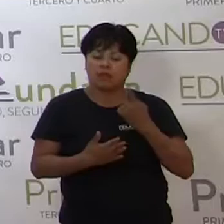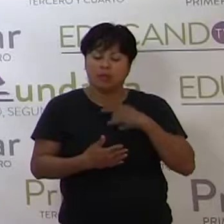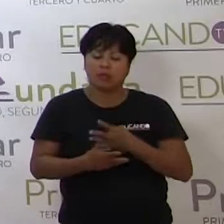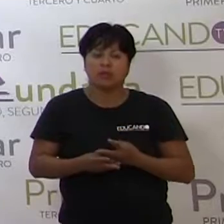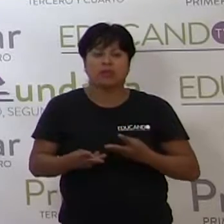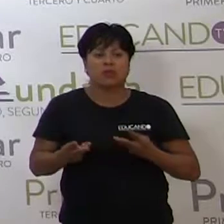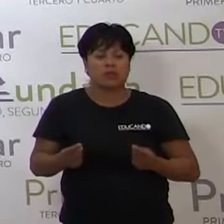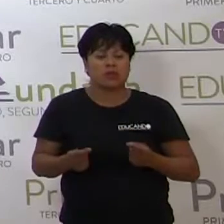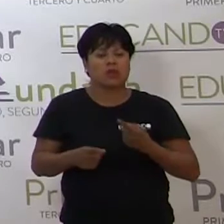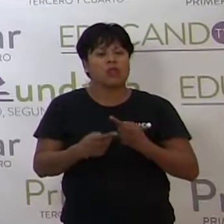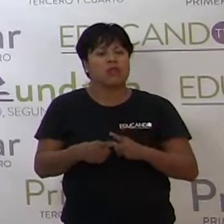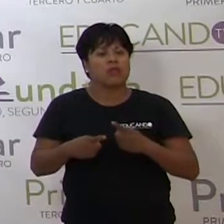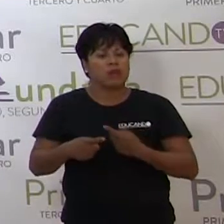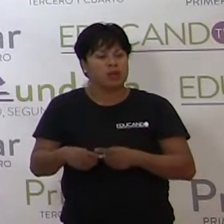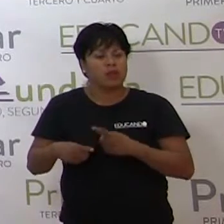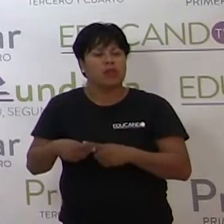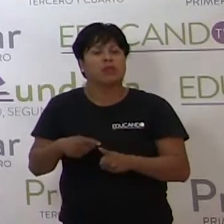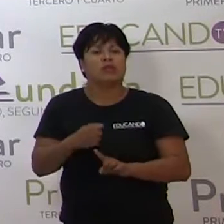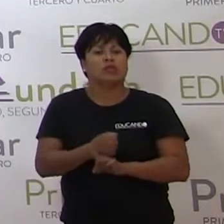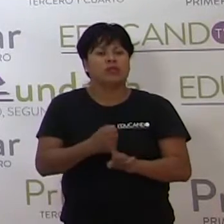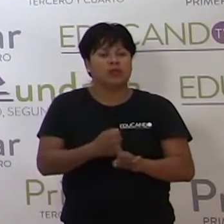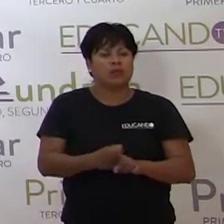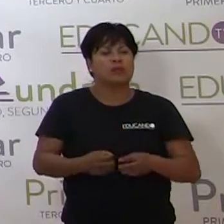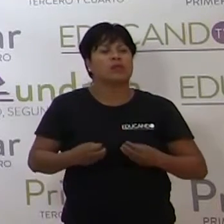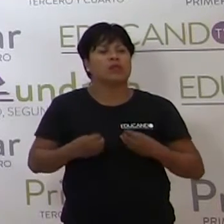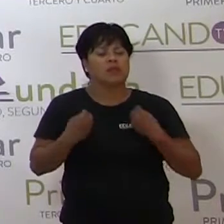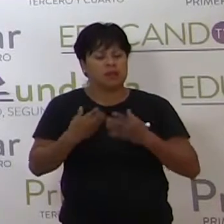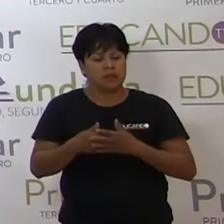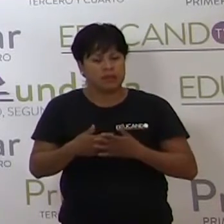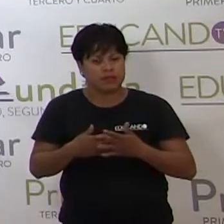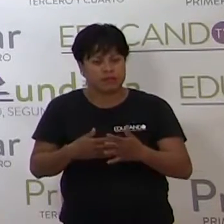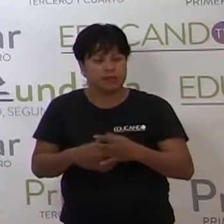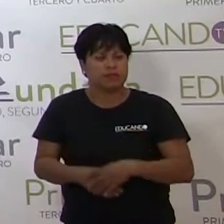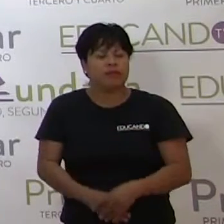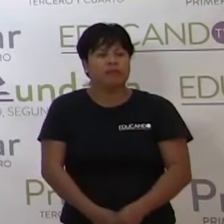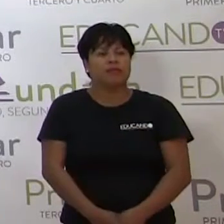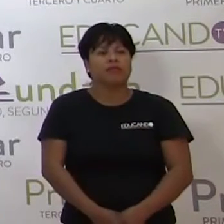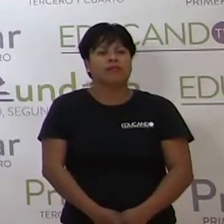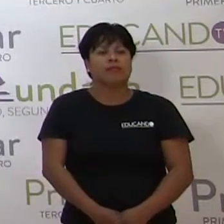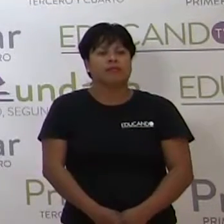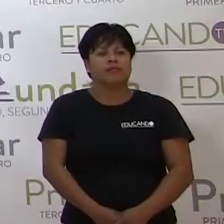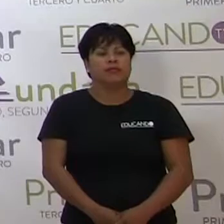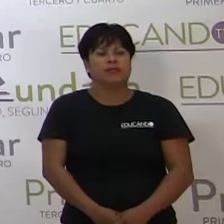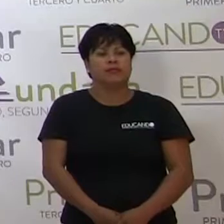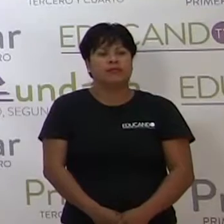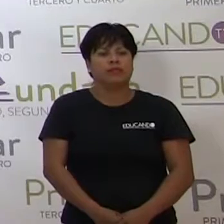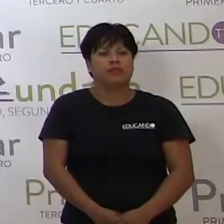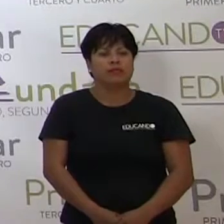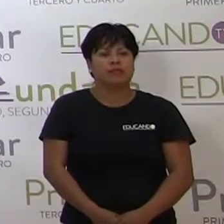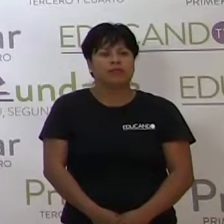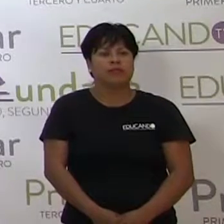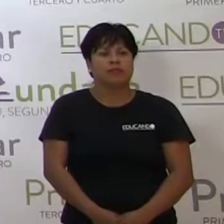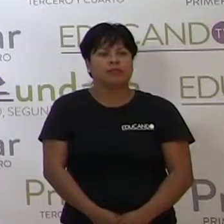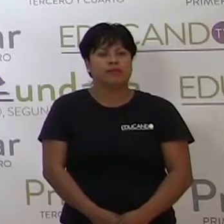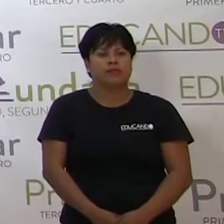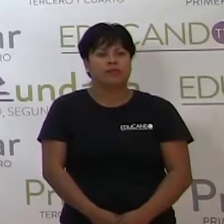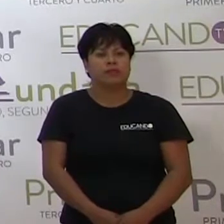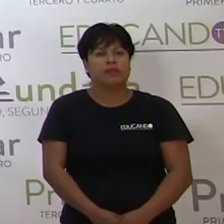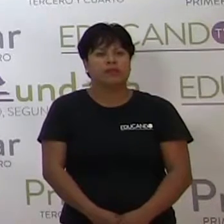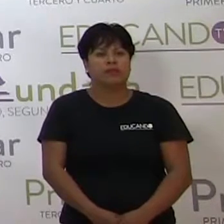solucionar varios problemas de la vida cotidiana. ¿sí?